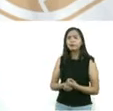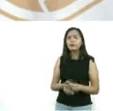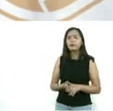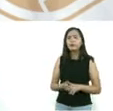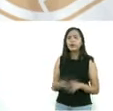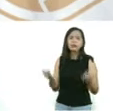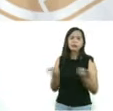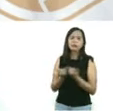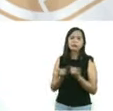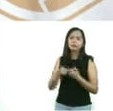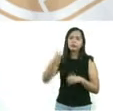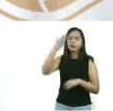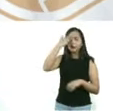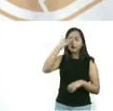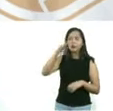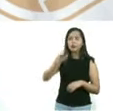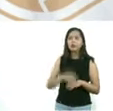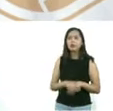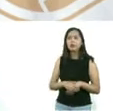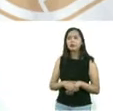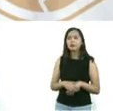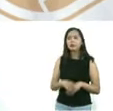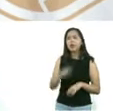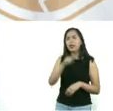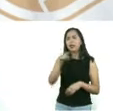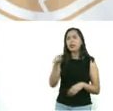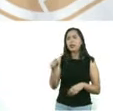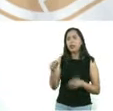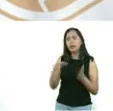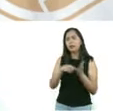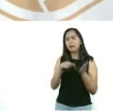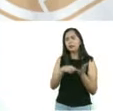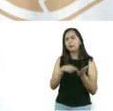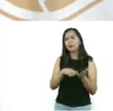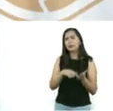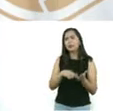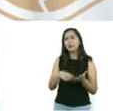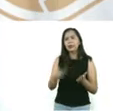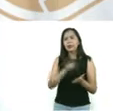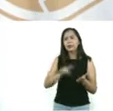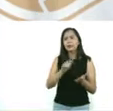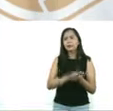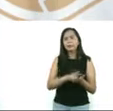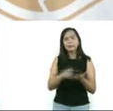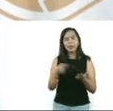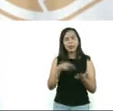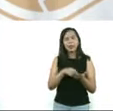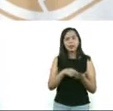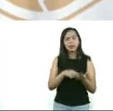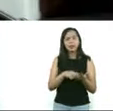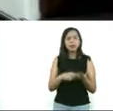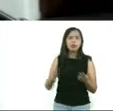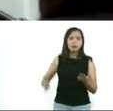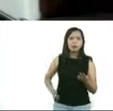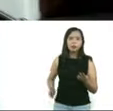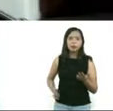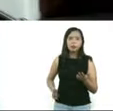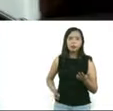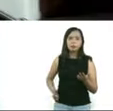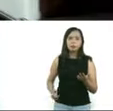Plenamente sabemos de lo que establece la Constitución, estamos en un Estado laico, somos un gobierno